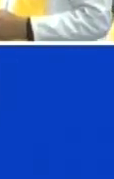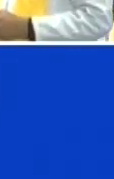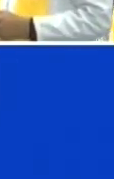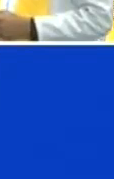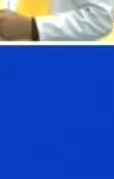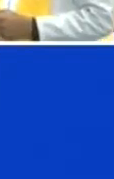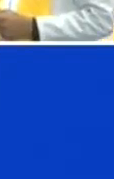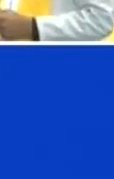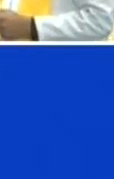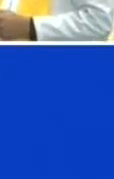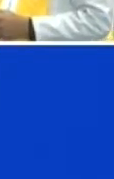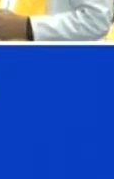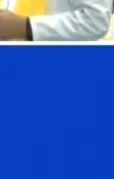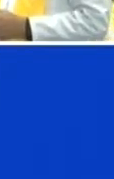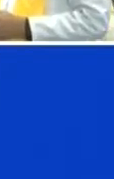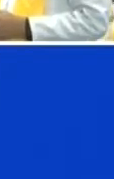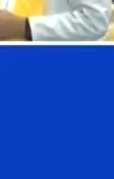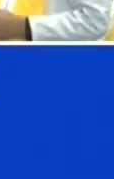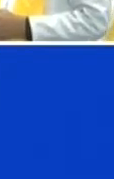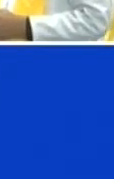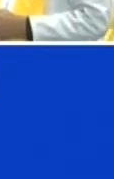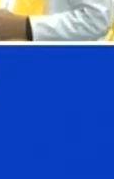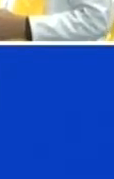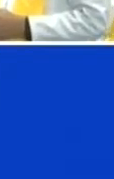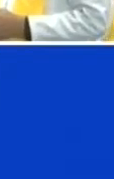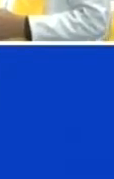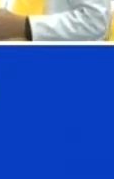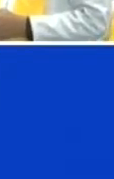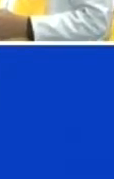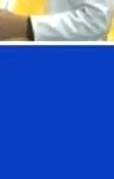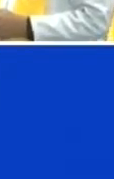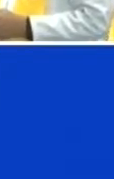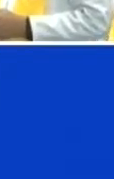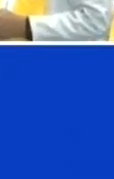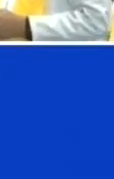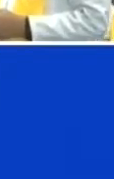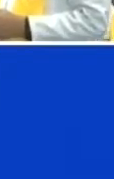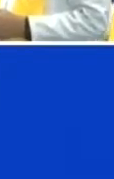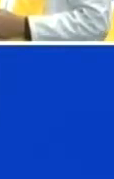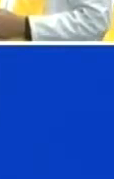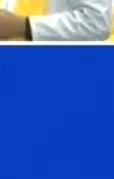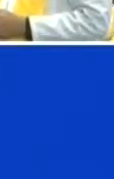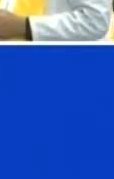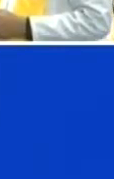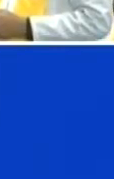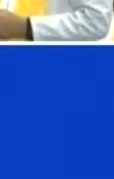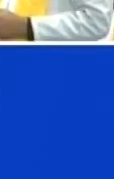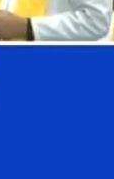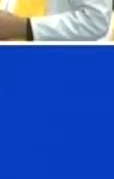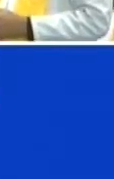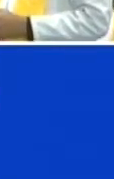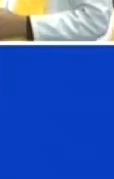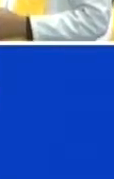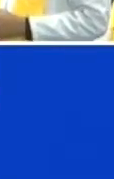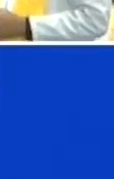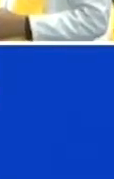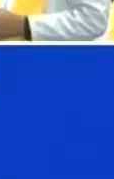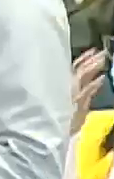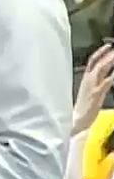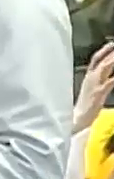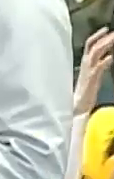Venezuela, en sus artículos 84 y 85, así como lo establecido en el pensum